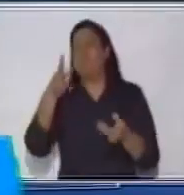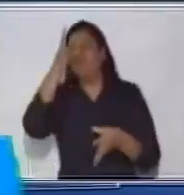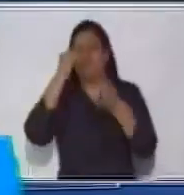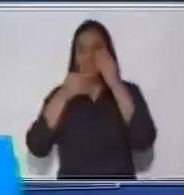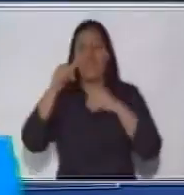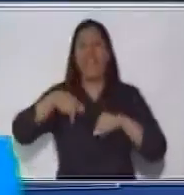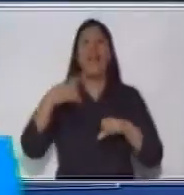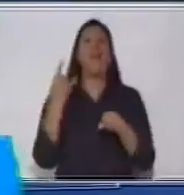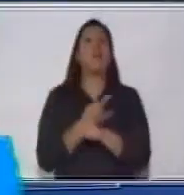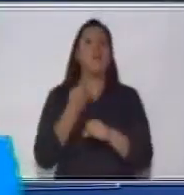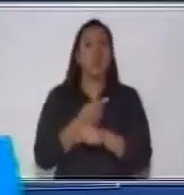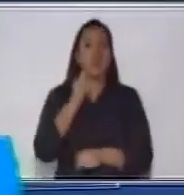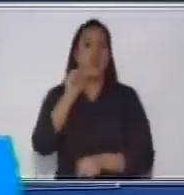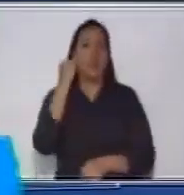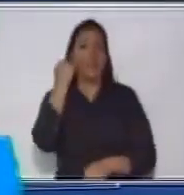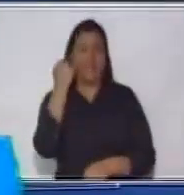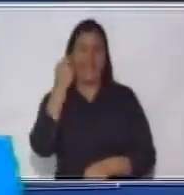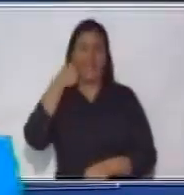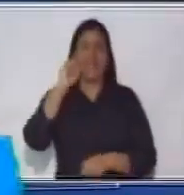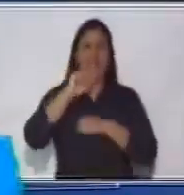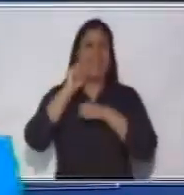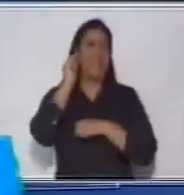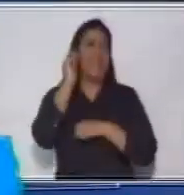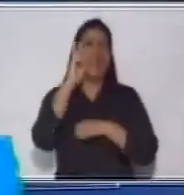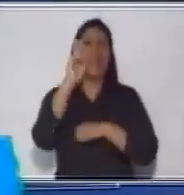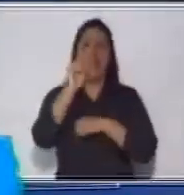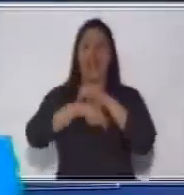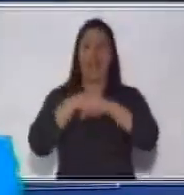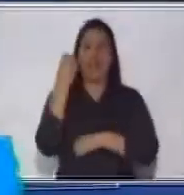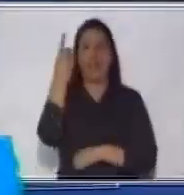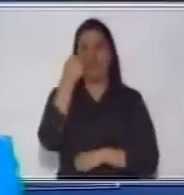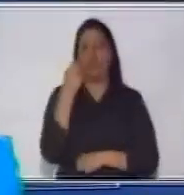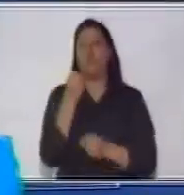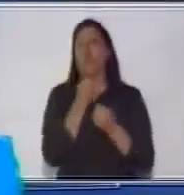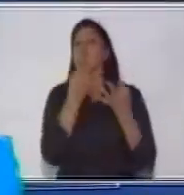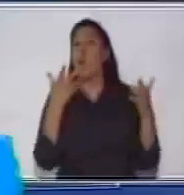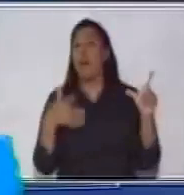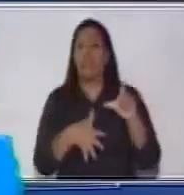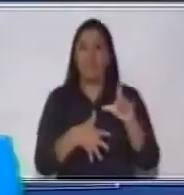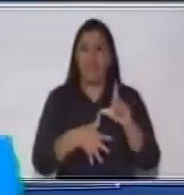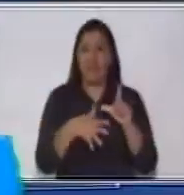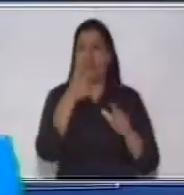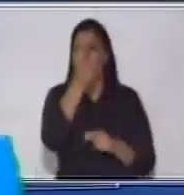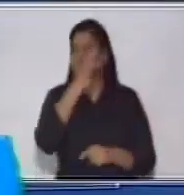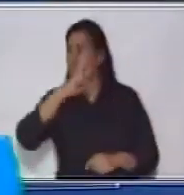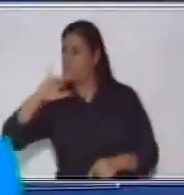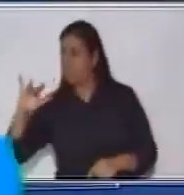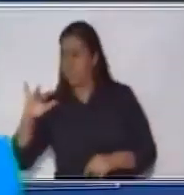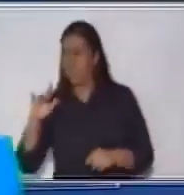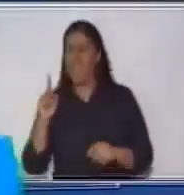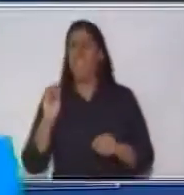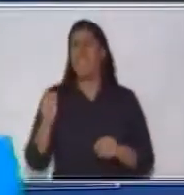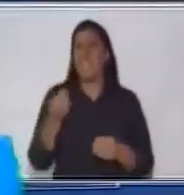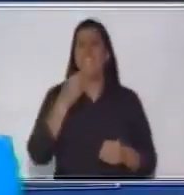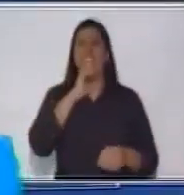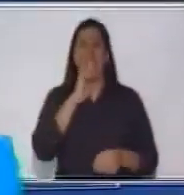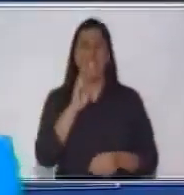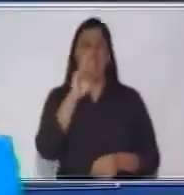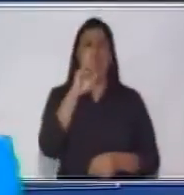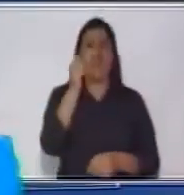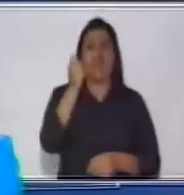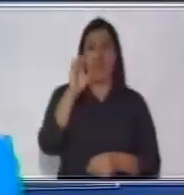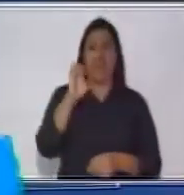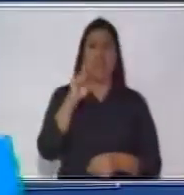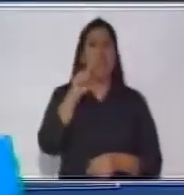uso de los dígrafos, cuántas letras componen el abecedario, qué es la RAE. También investiga acerca